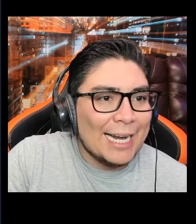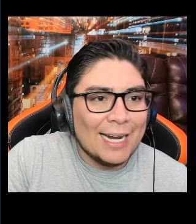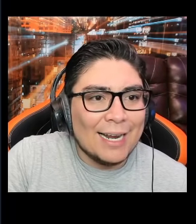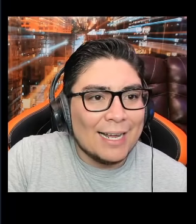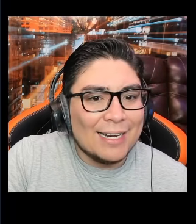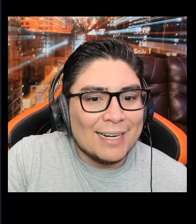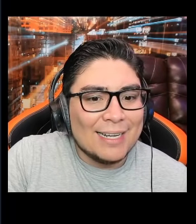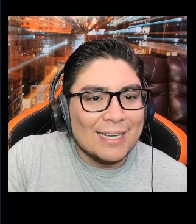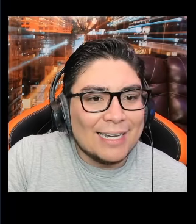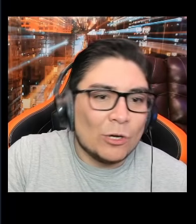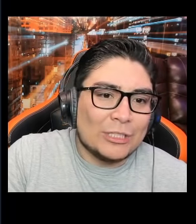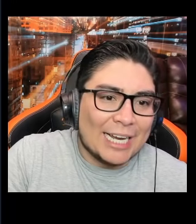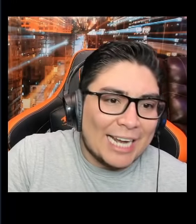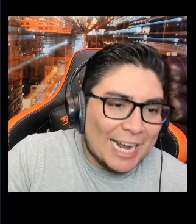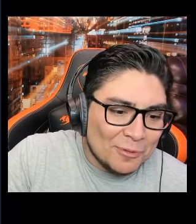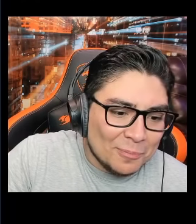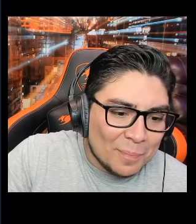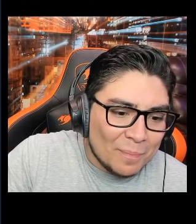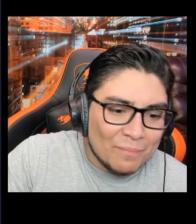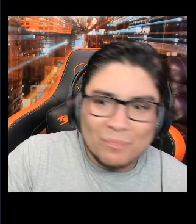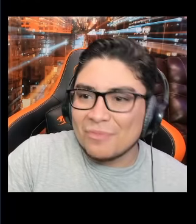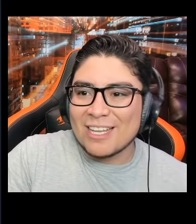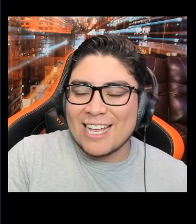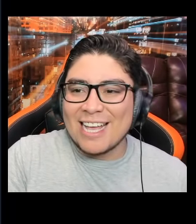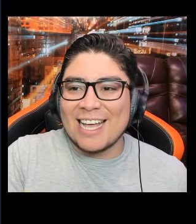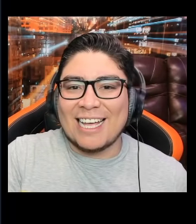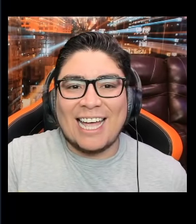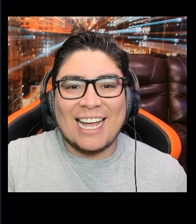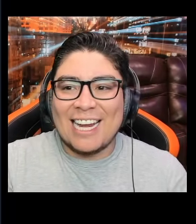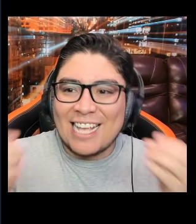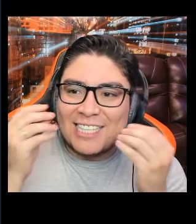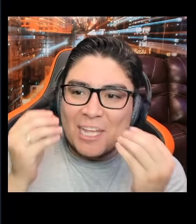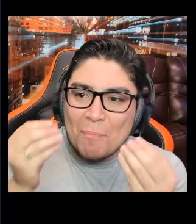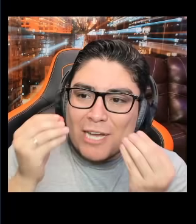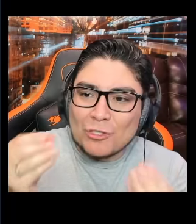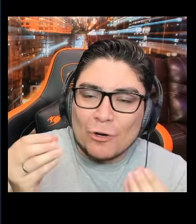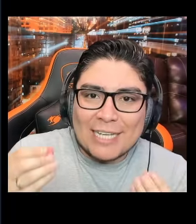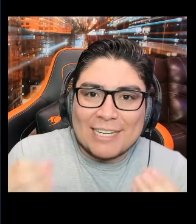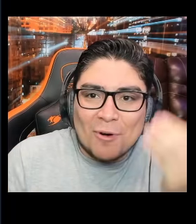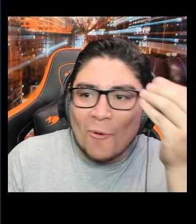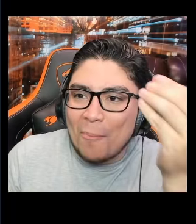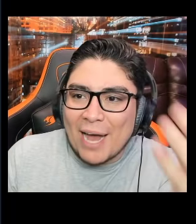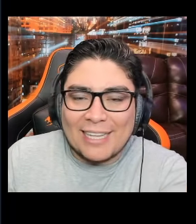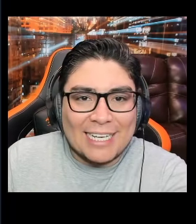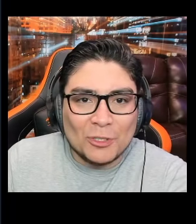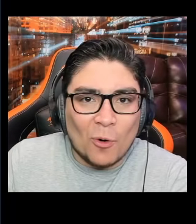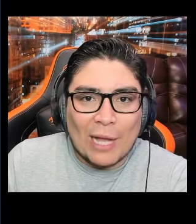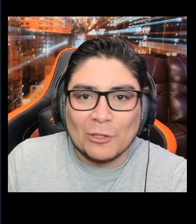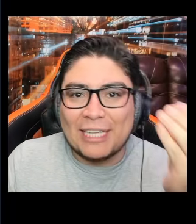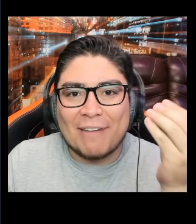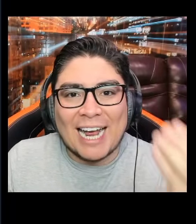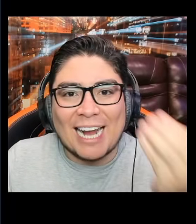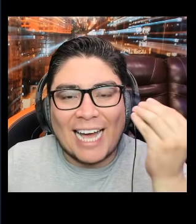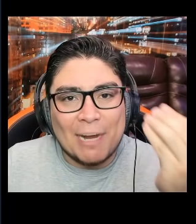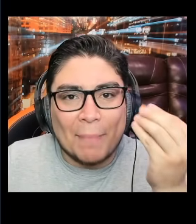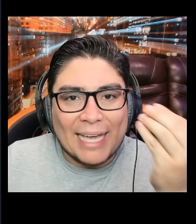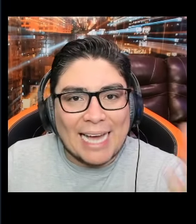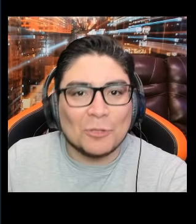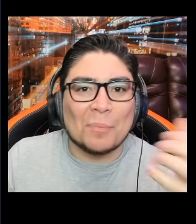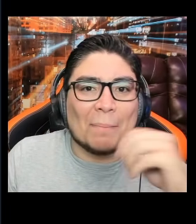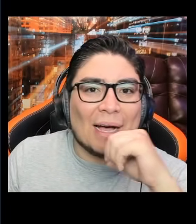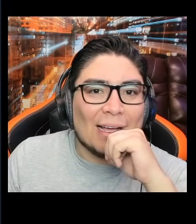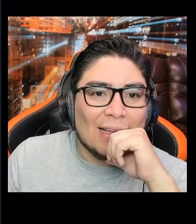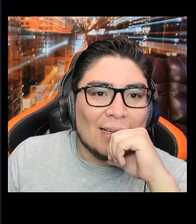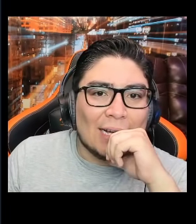gatell que hoy se aclararon qué clase de persona se va a ocupar de eso cuando te va a cargar el